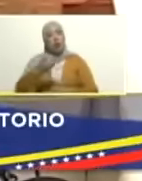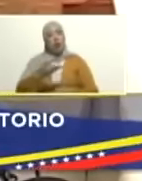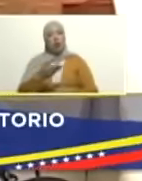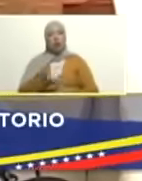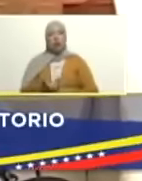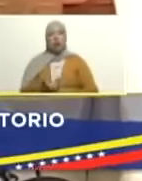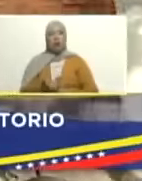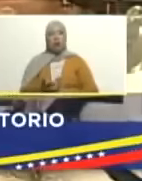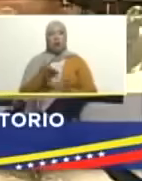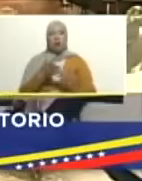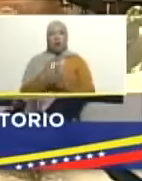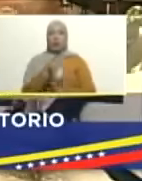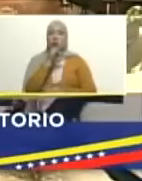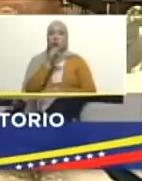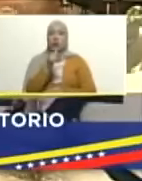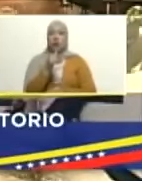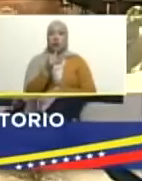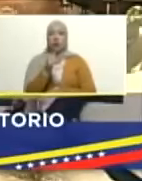para